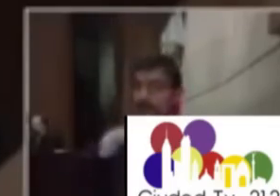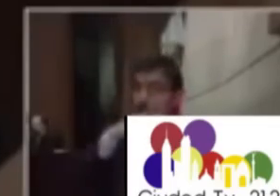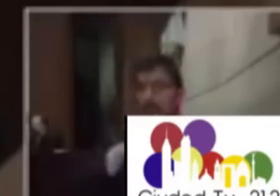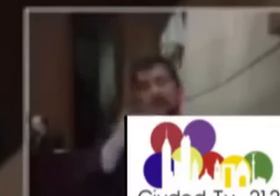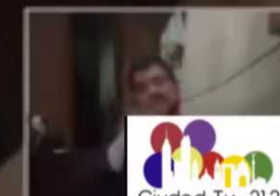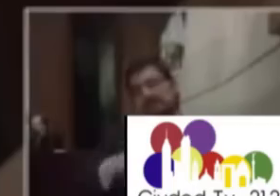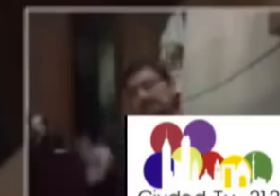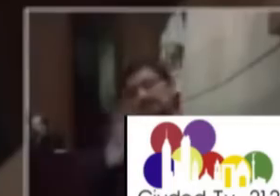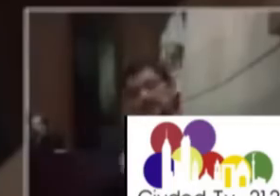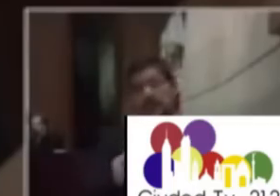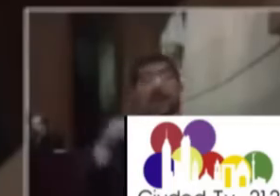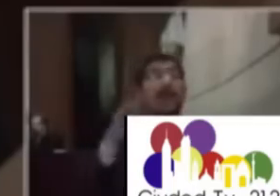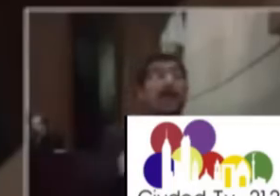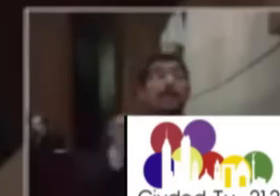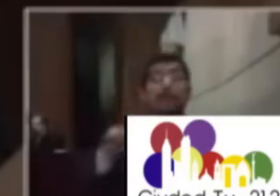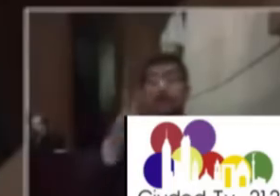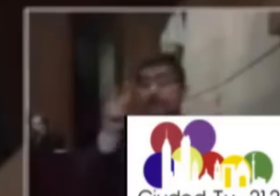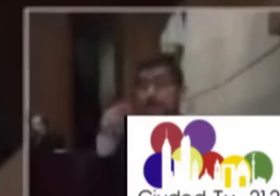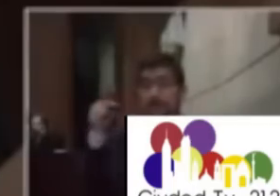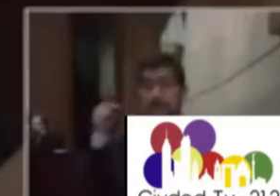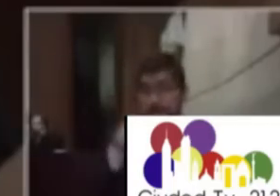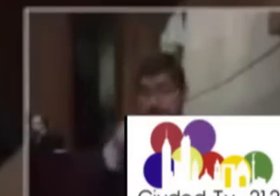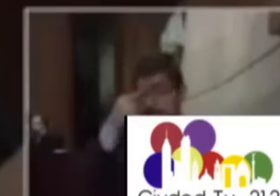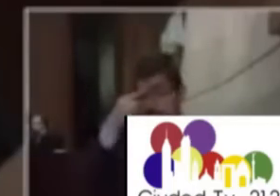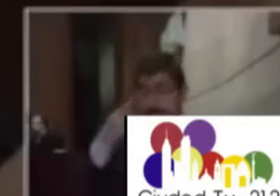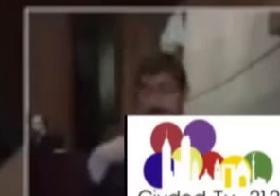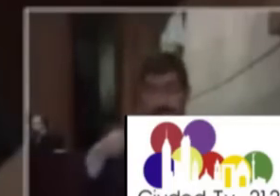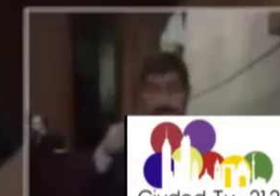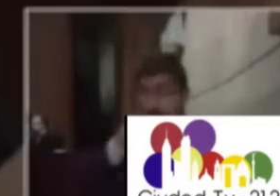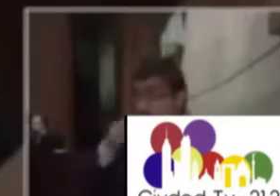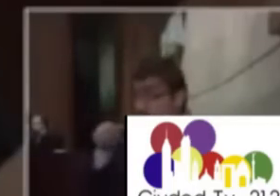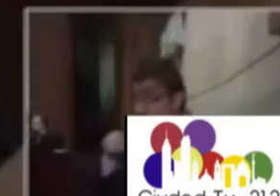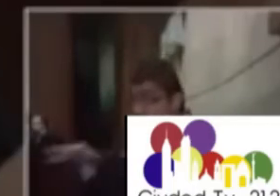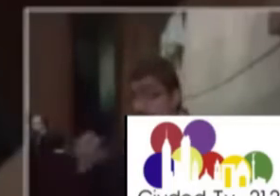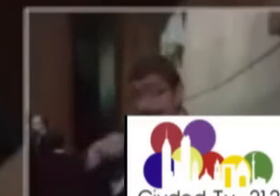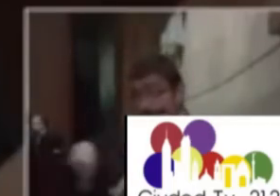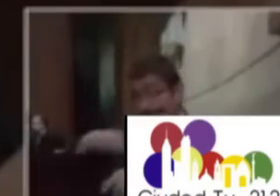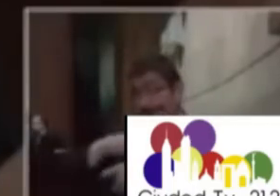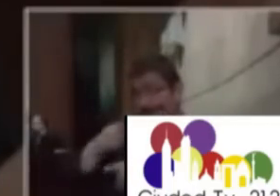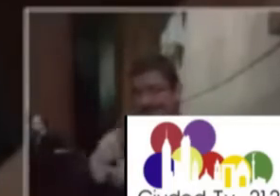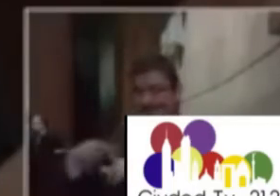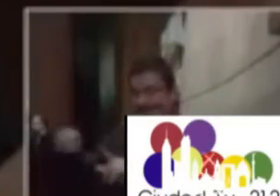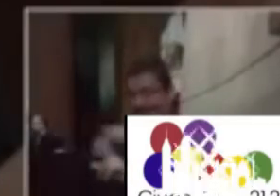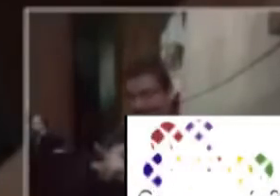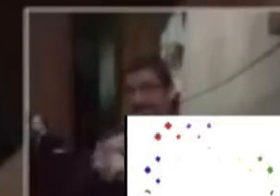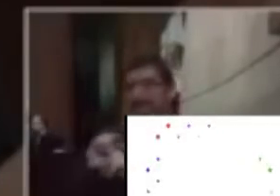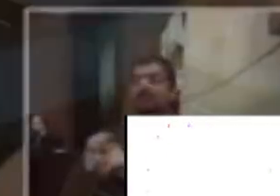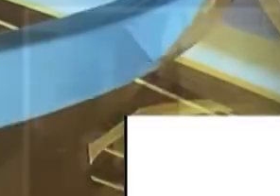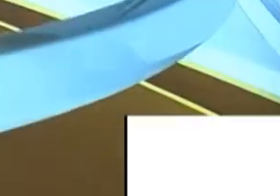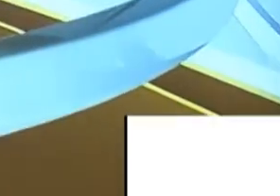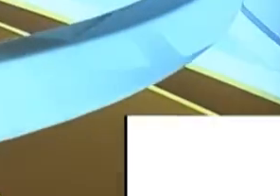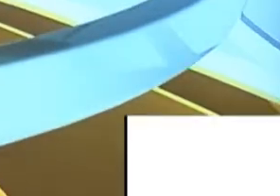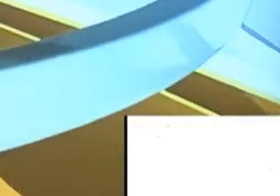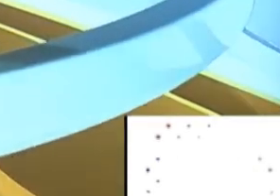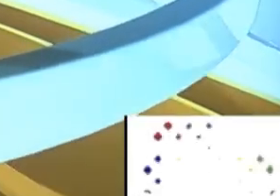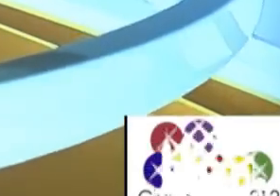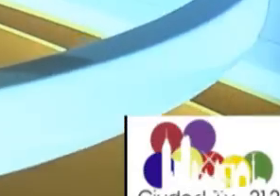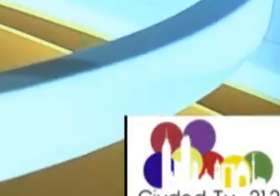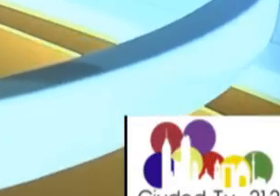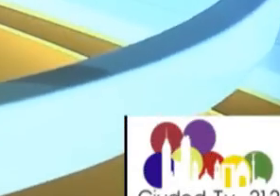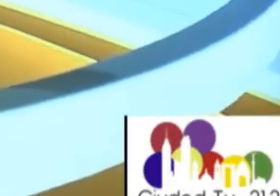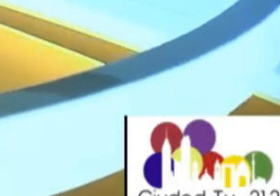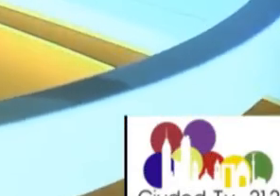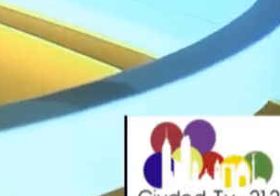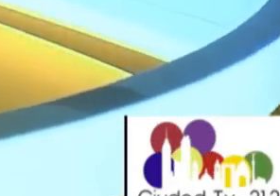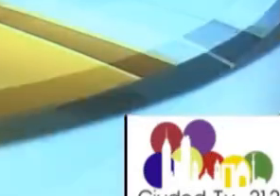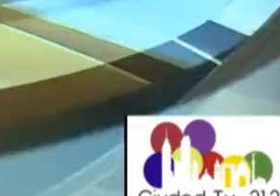PT y no necesariamente por tener que alcanzar el 3% en los votos de las pasadas elecciones. Y mañana